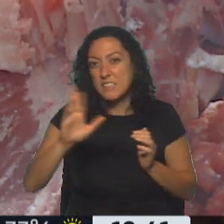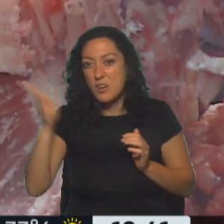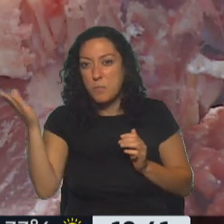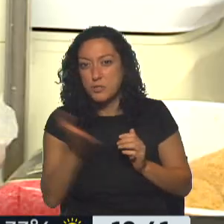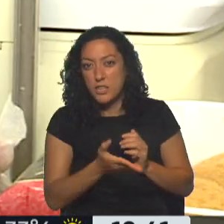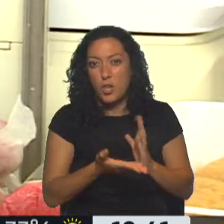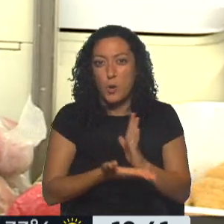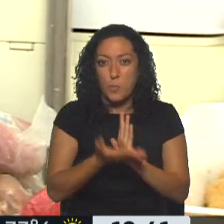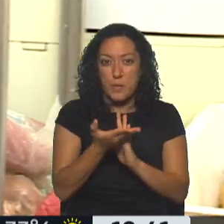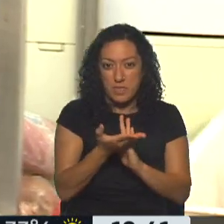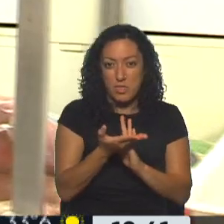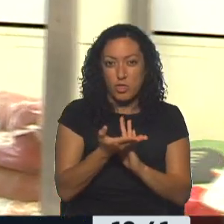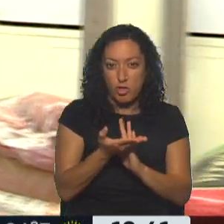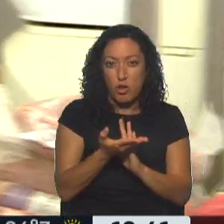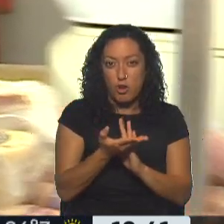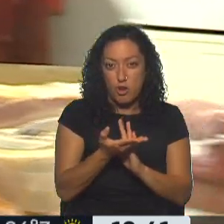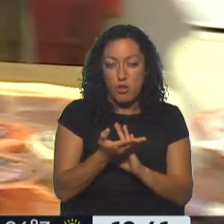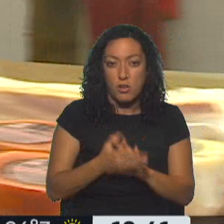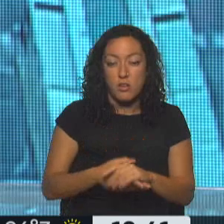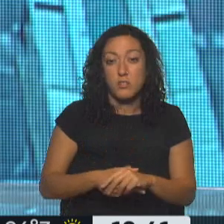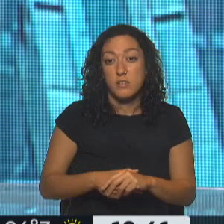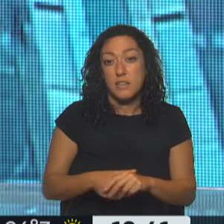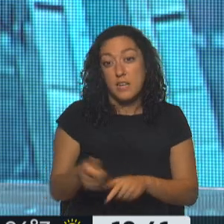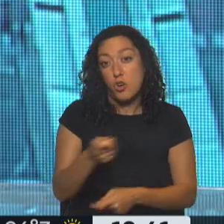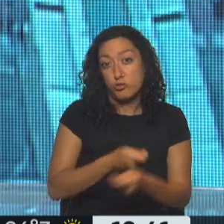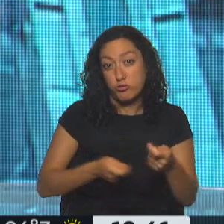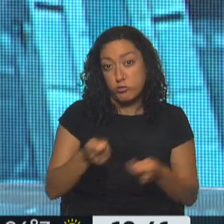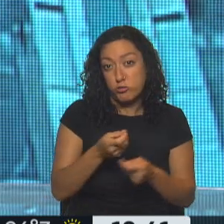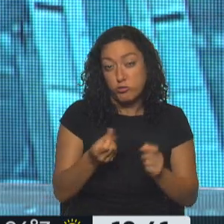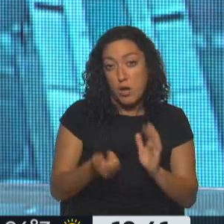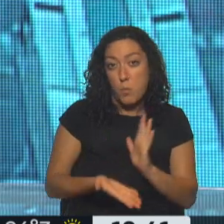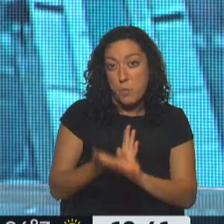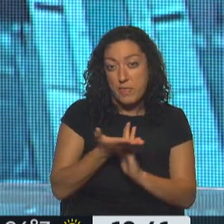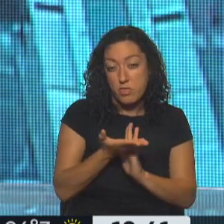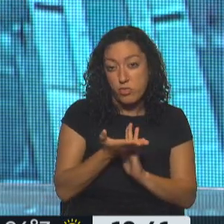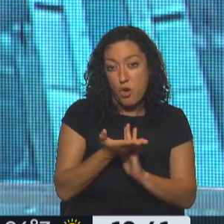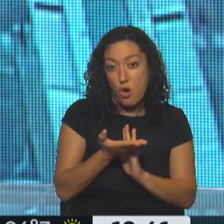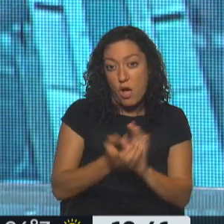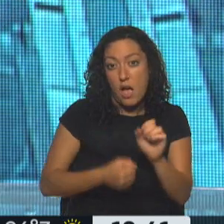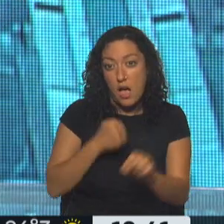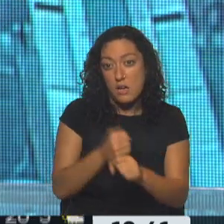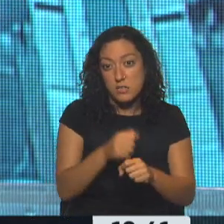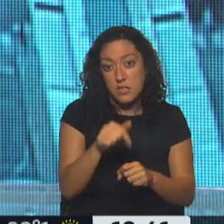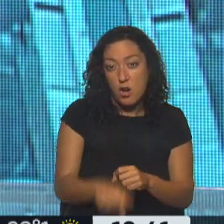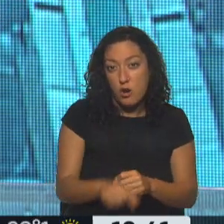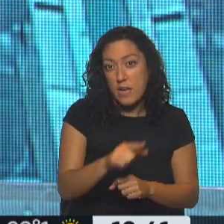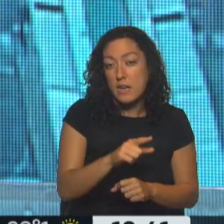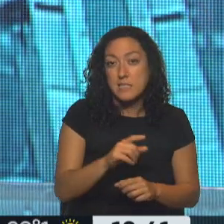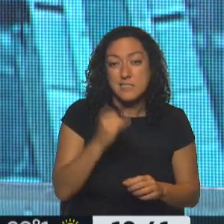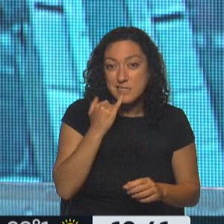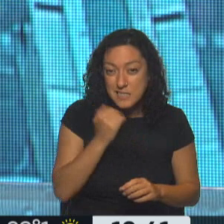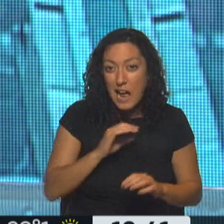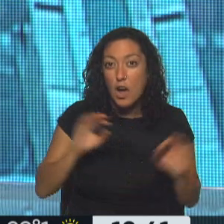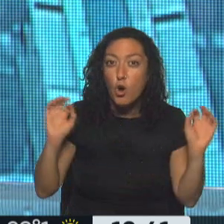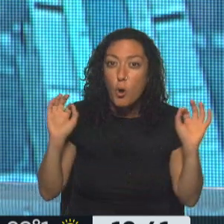sobre mostrador y están indicando que todavía no se volcó totalmente el impacto